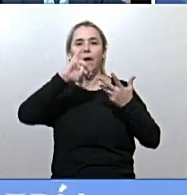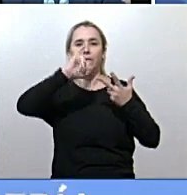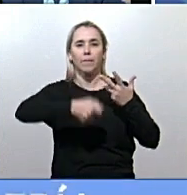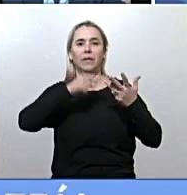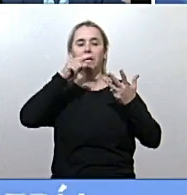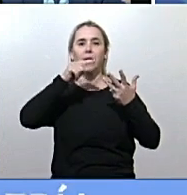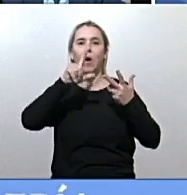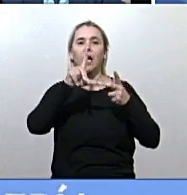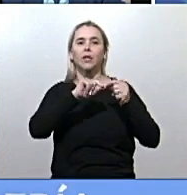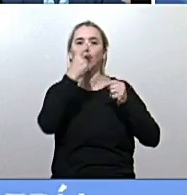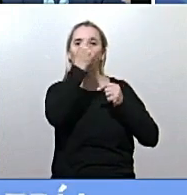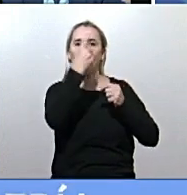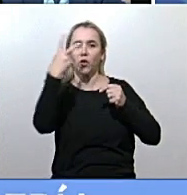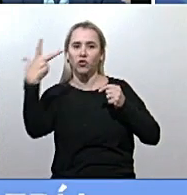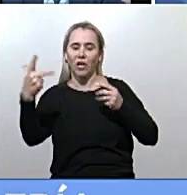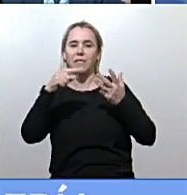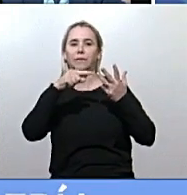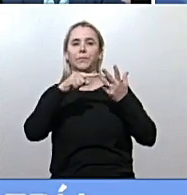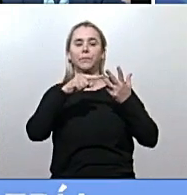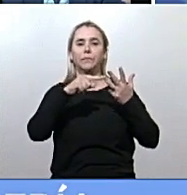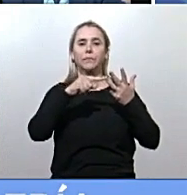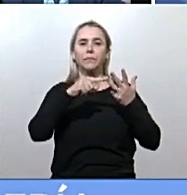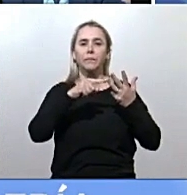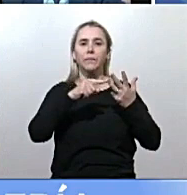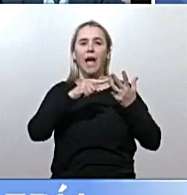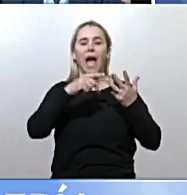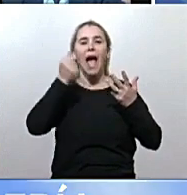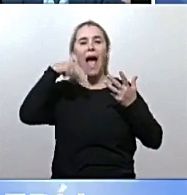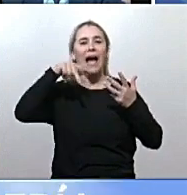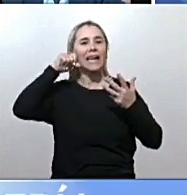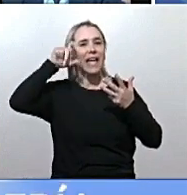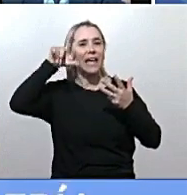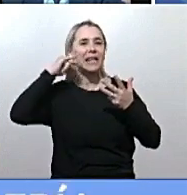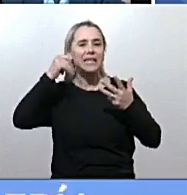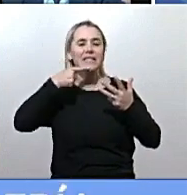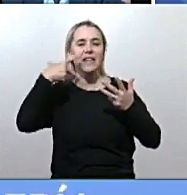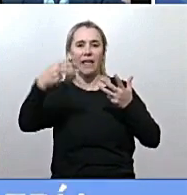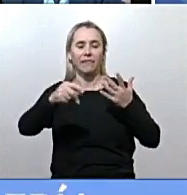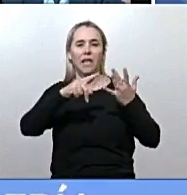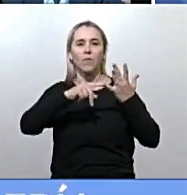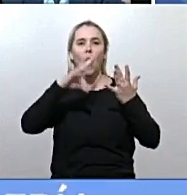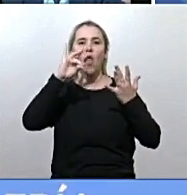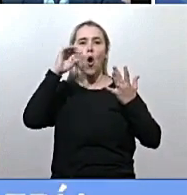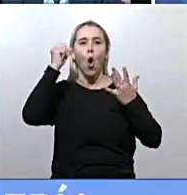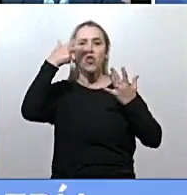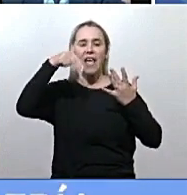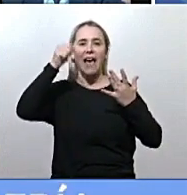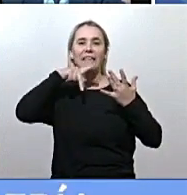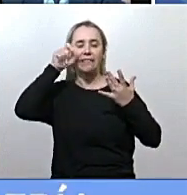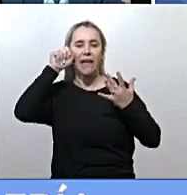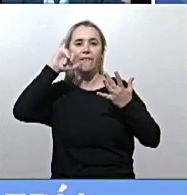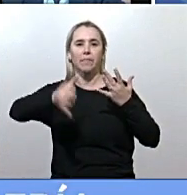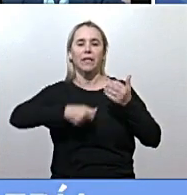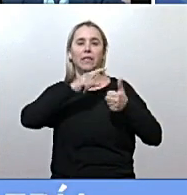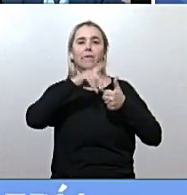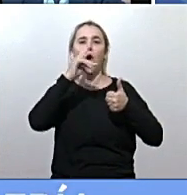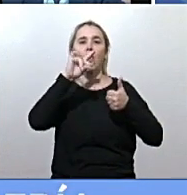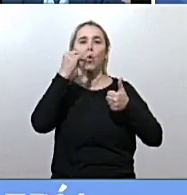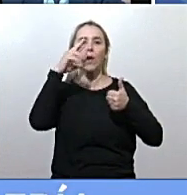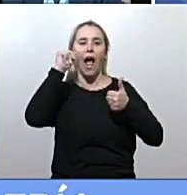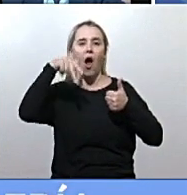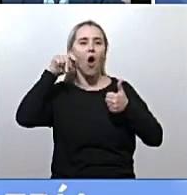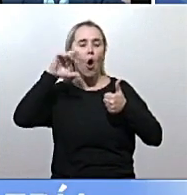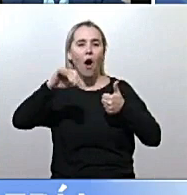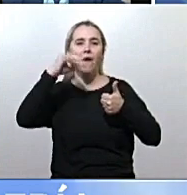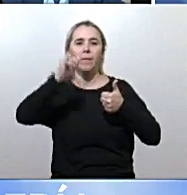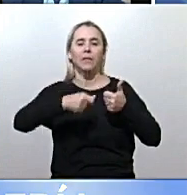Afirmativo, artículo 1, 2 y 3. Gracias, senadora. De Angelis, negativo. Doñate, afirmativo. Durango, afirmativo.